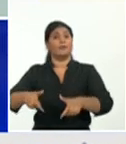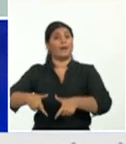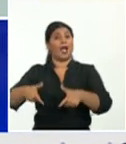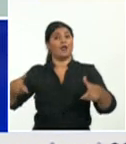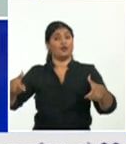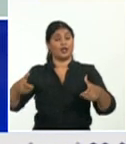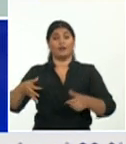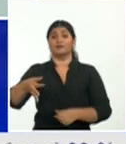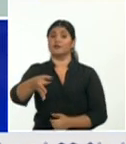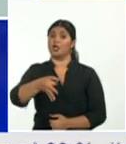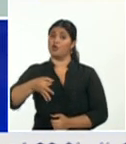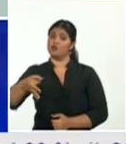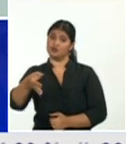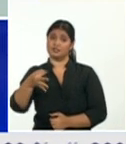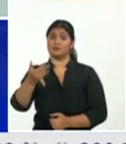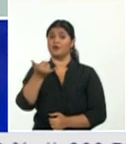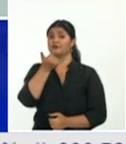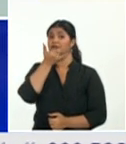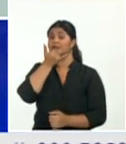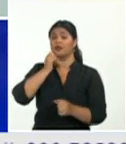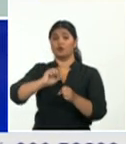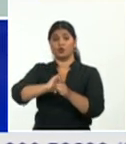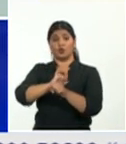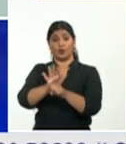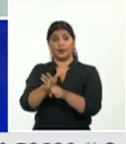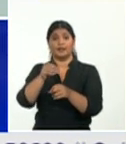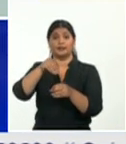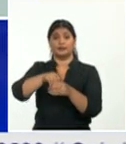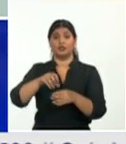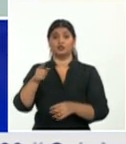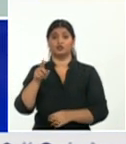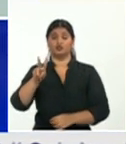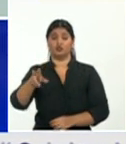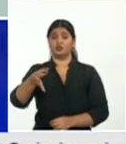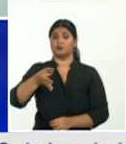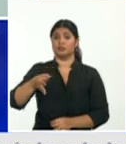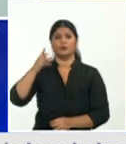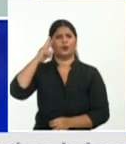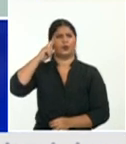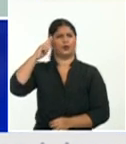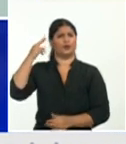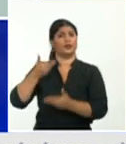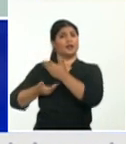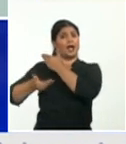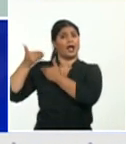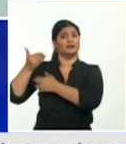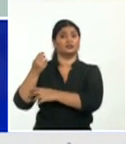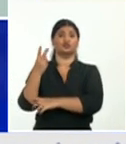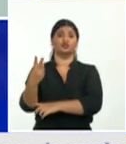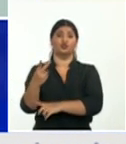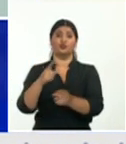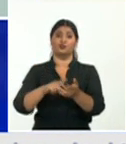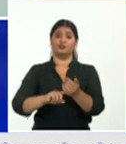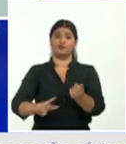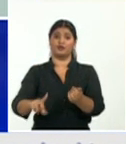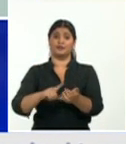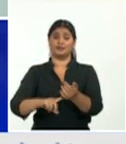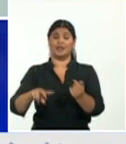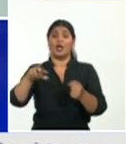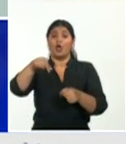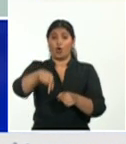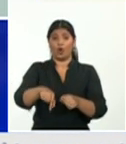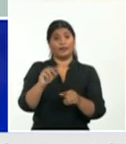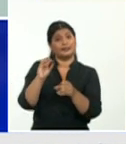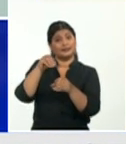con mayor incidencia de los 12 municipios. ¿Se acuerda que habitualmente eran 2 provincias? Hoy ya estamos hablando